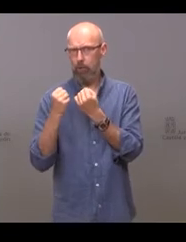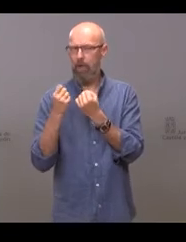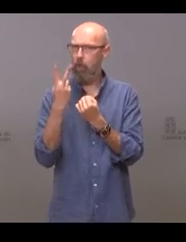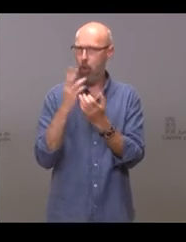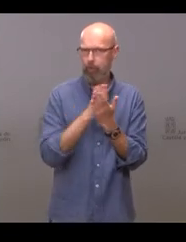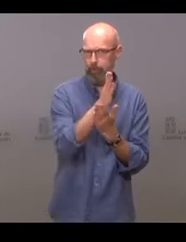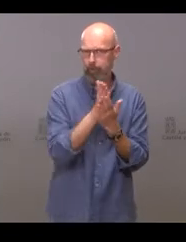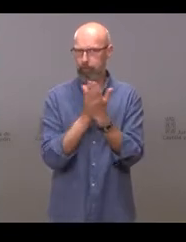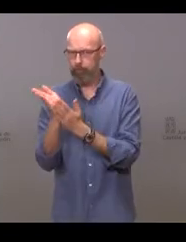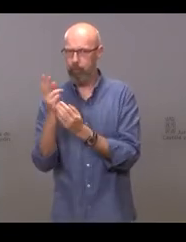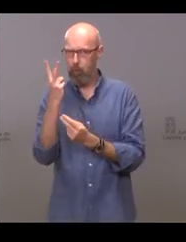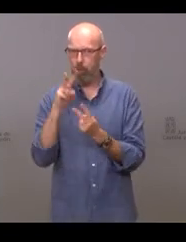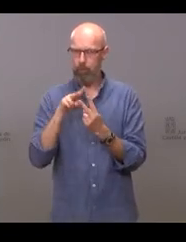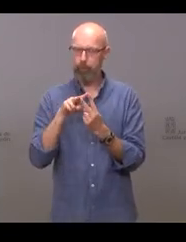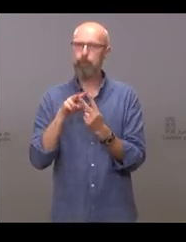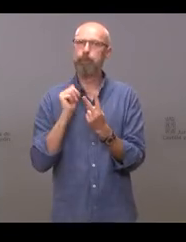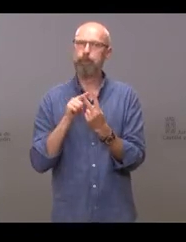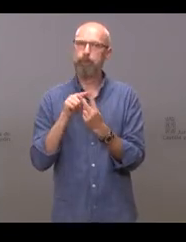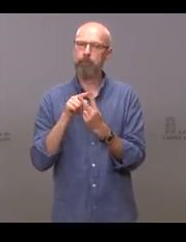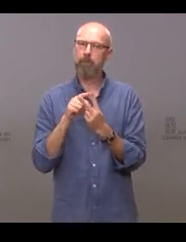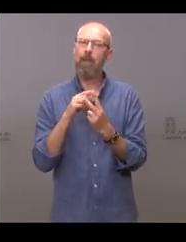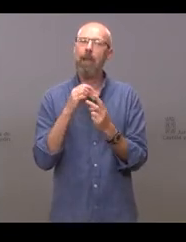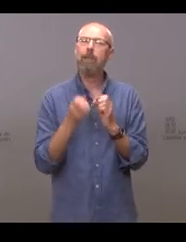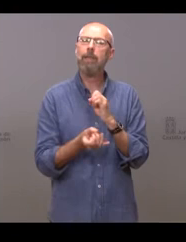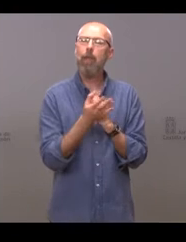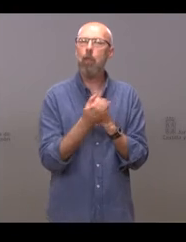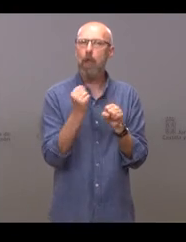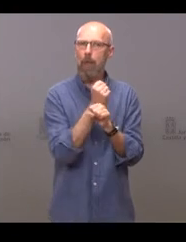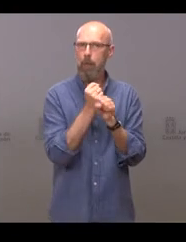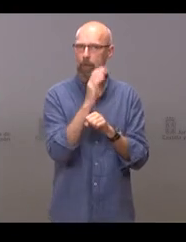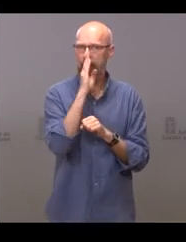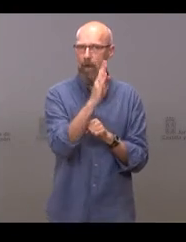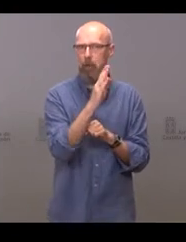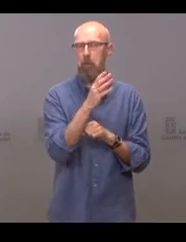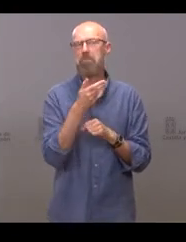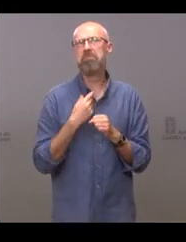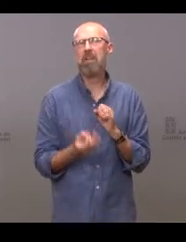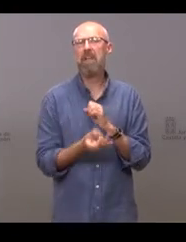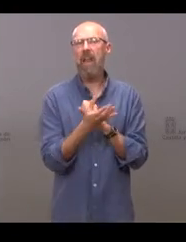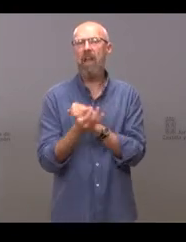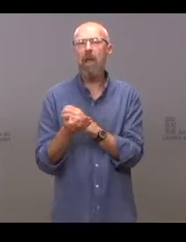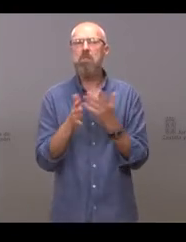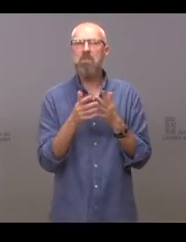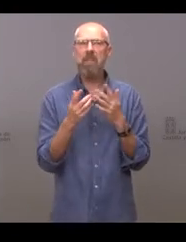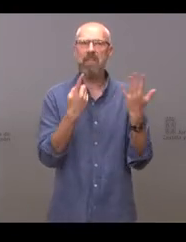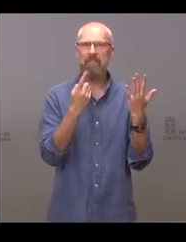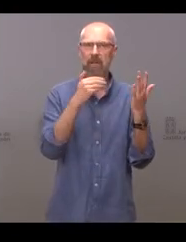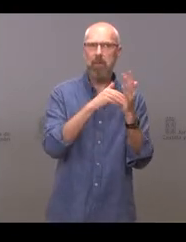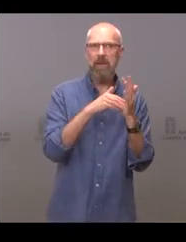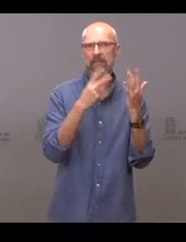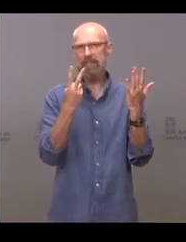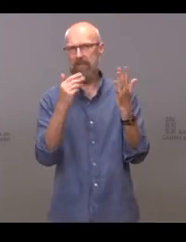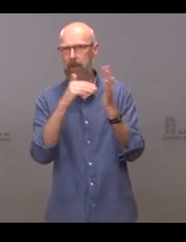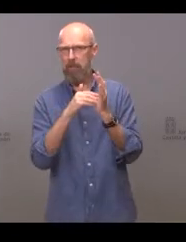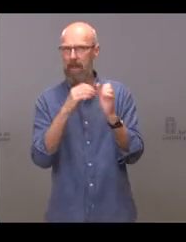partes una la parte de creación de empleo directo se crean aproximadamente unos seis mil siete mil empleos